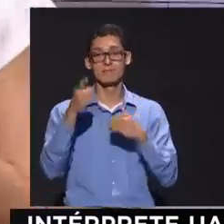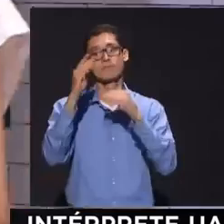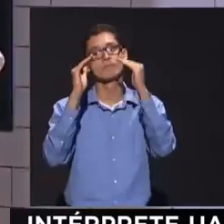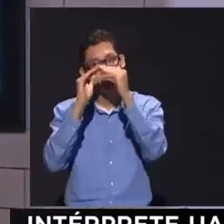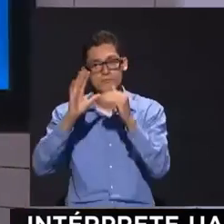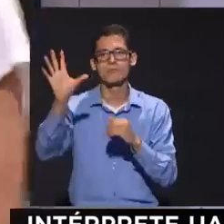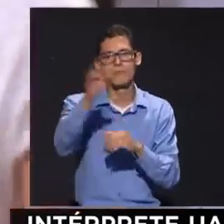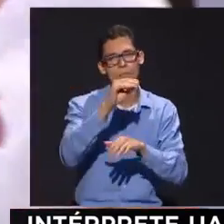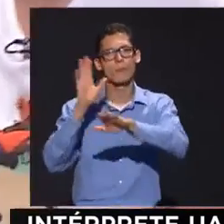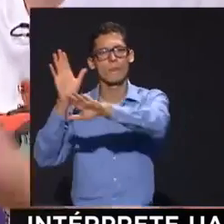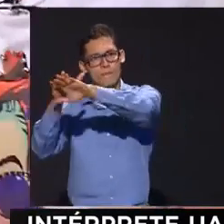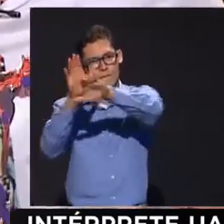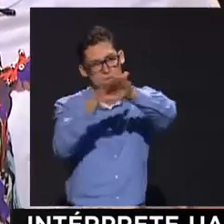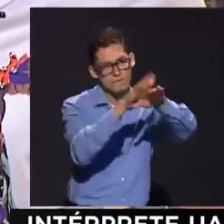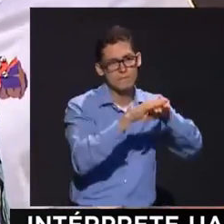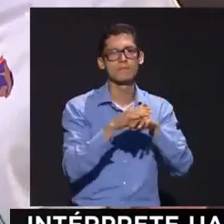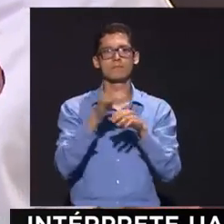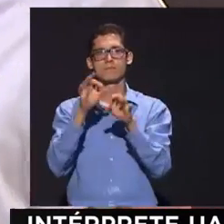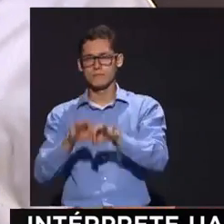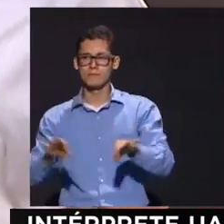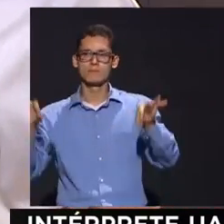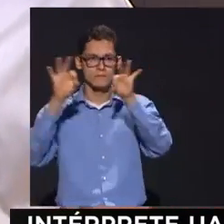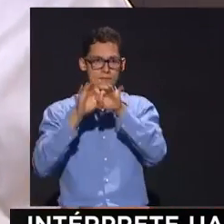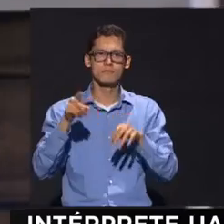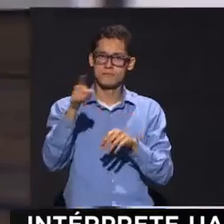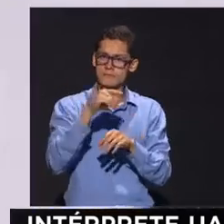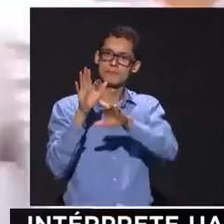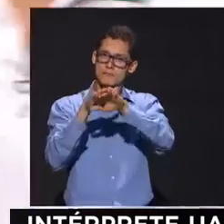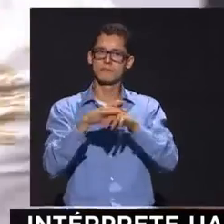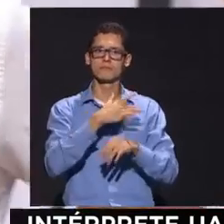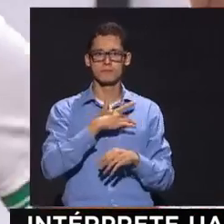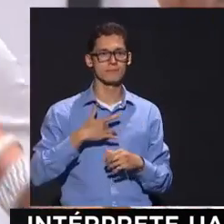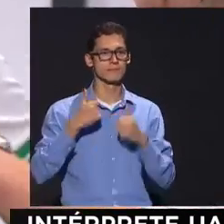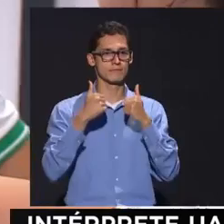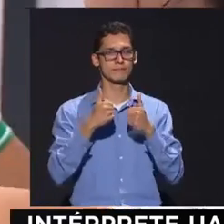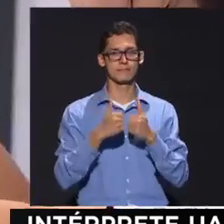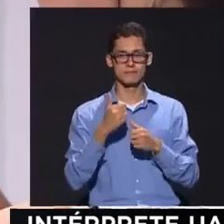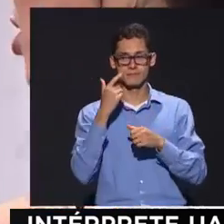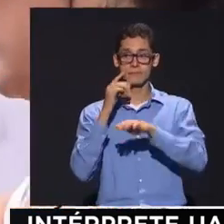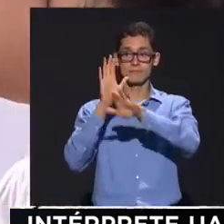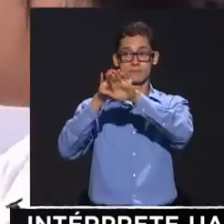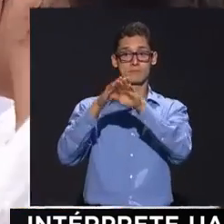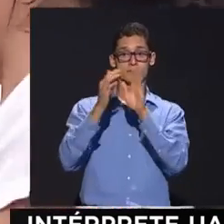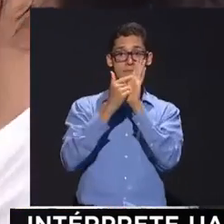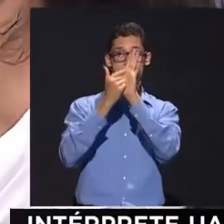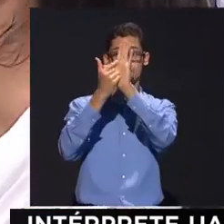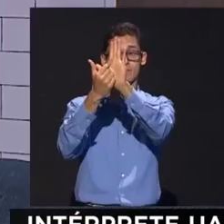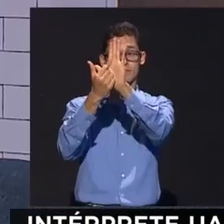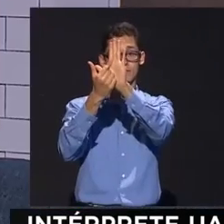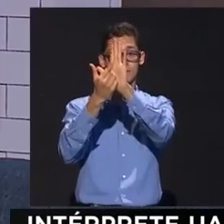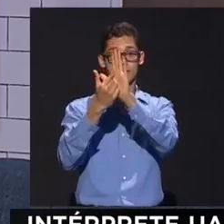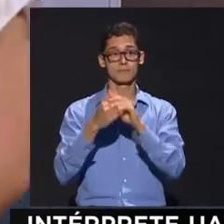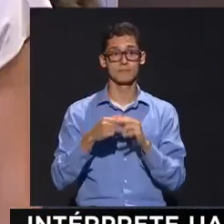siempre siempre último del espacio para necesitar nos bueno mostrar algo